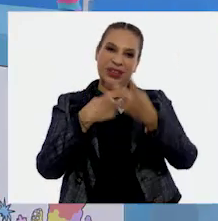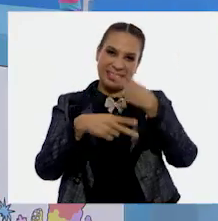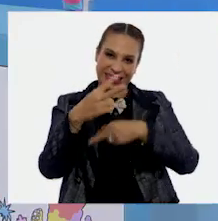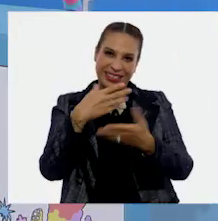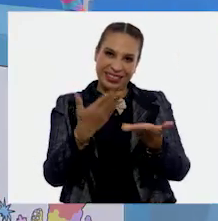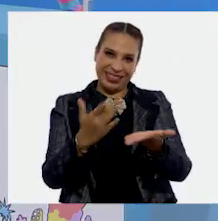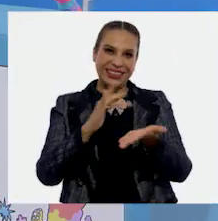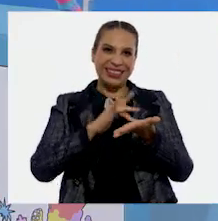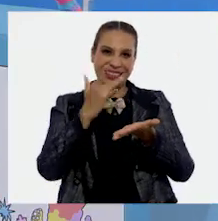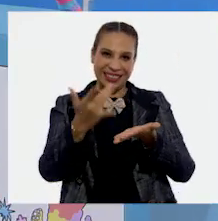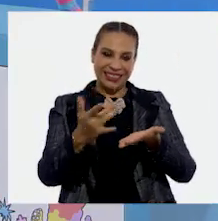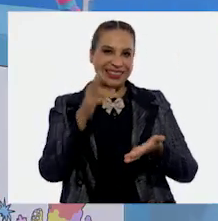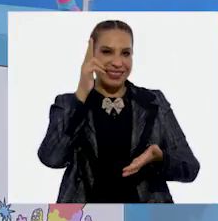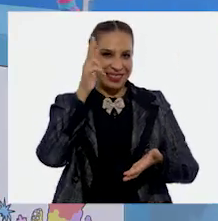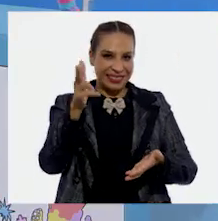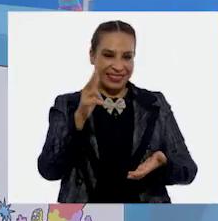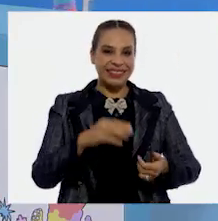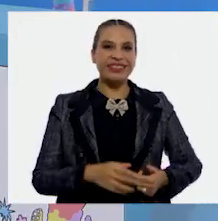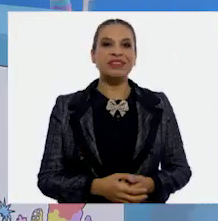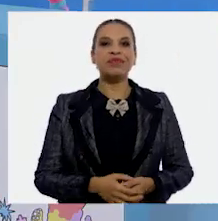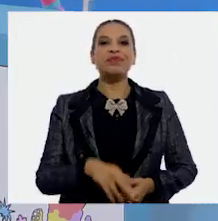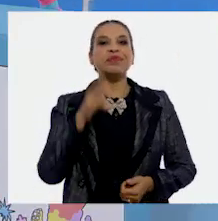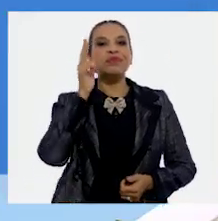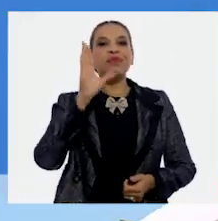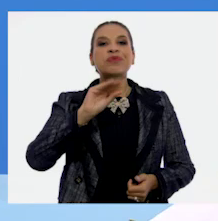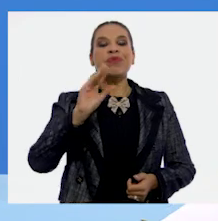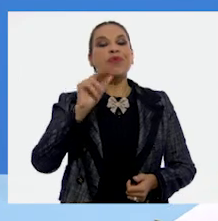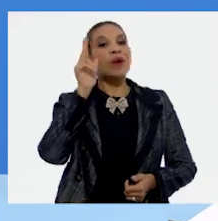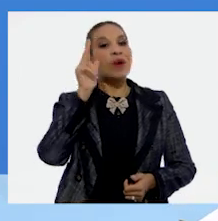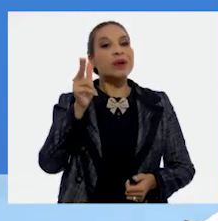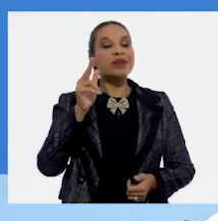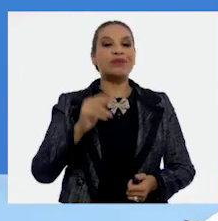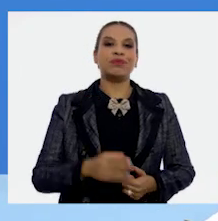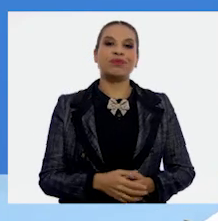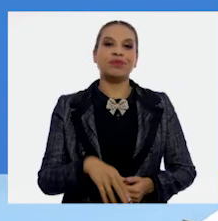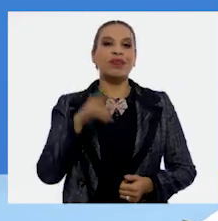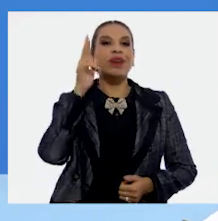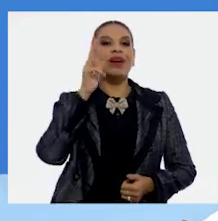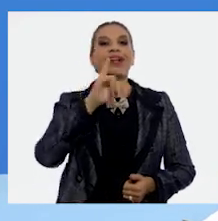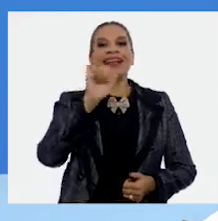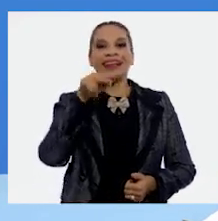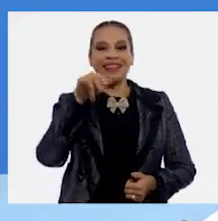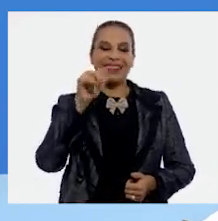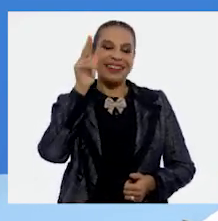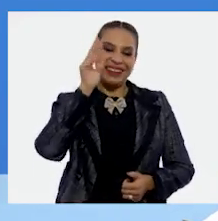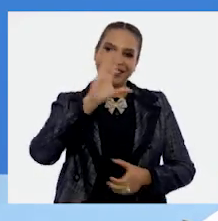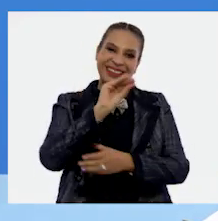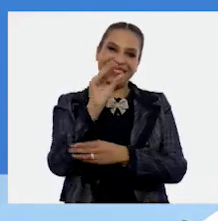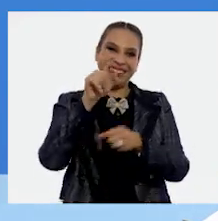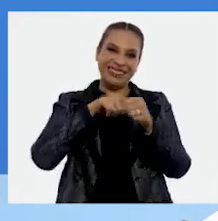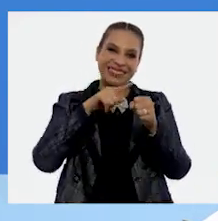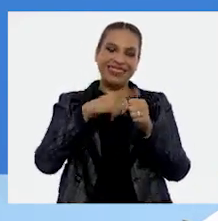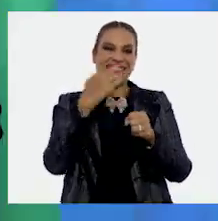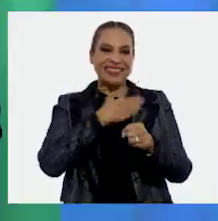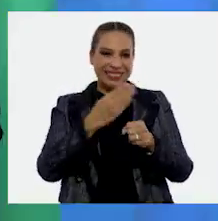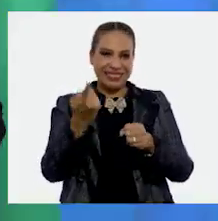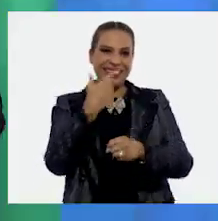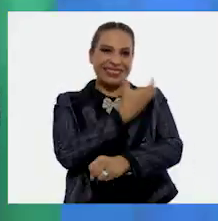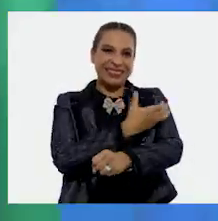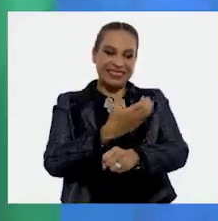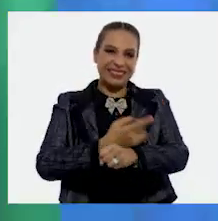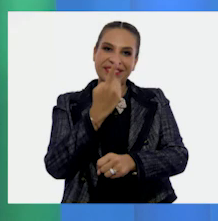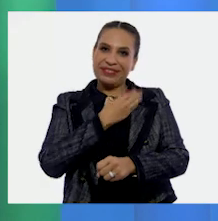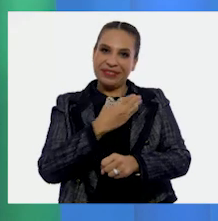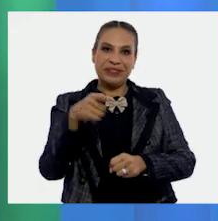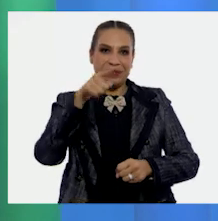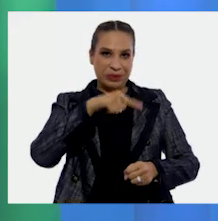bienvenidas. Gracias, Jenny. Hola. Hola, Ton. ¡Hola, maestra! ¡Hola, Jenny! Hola, Ton. Qué bueno que nos acompañas y qué